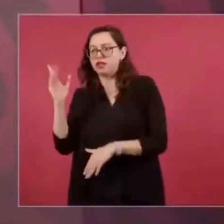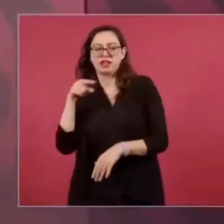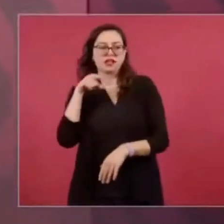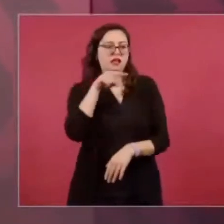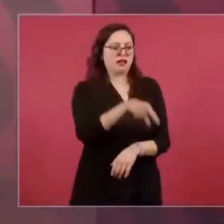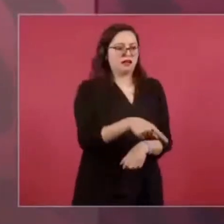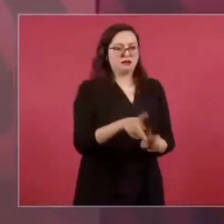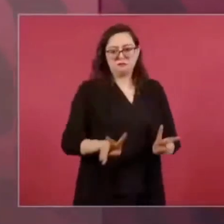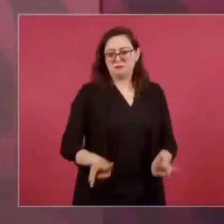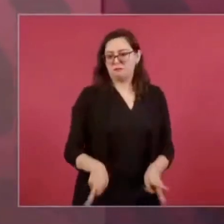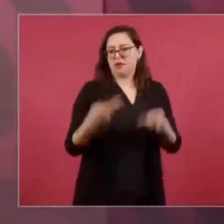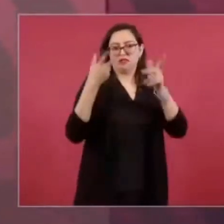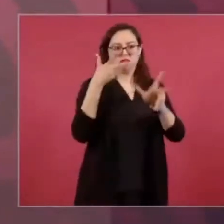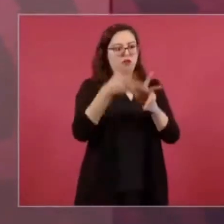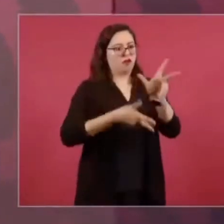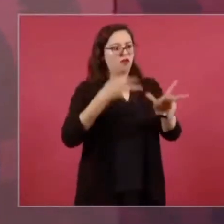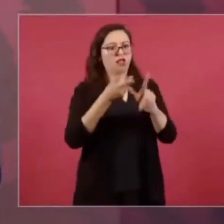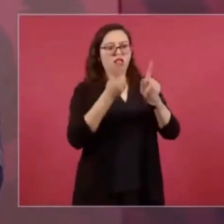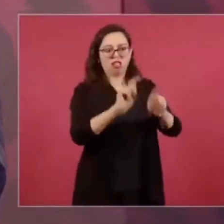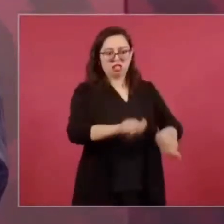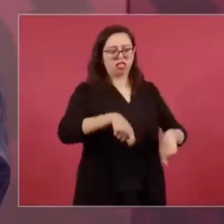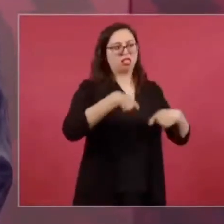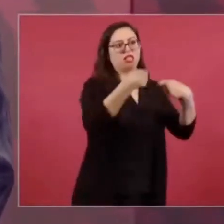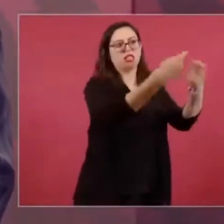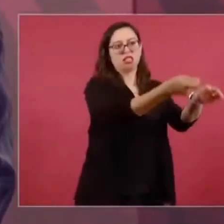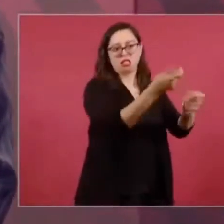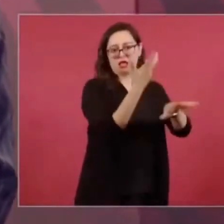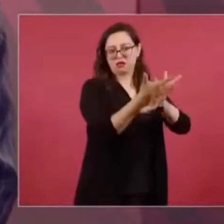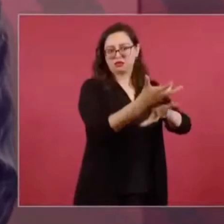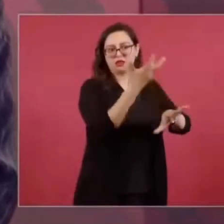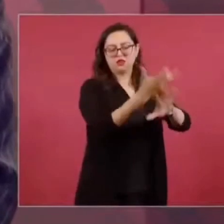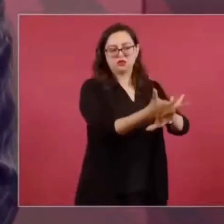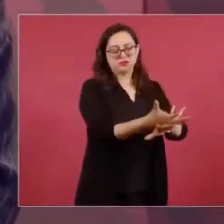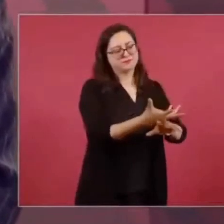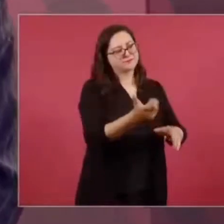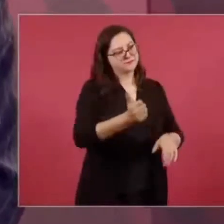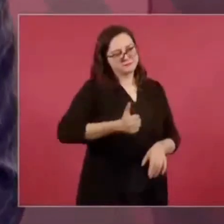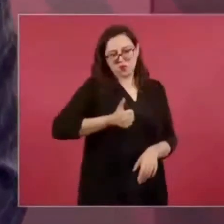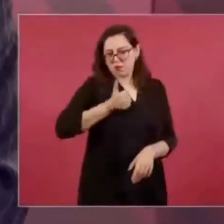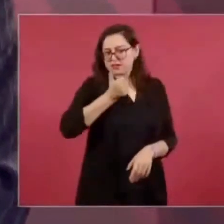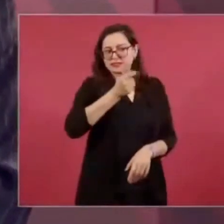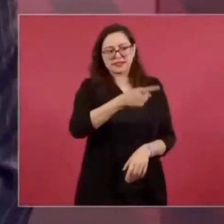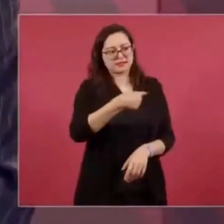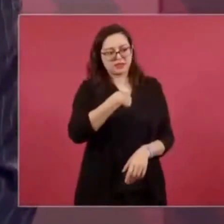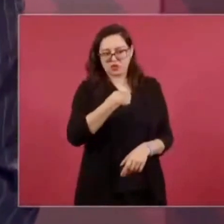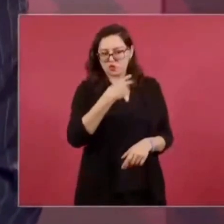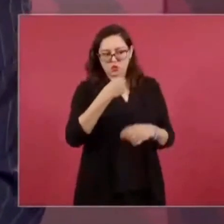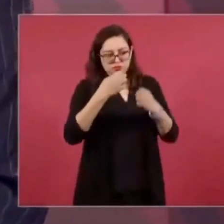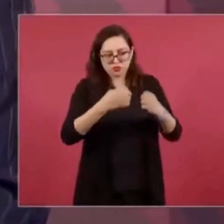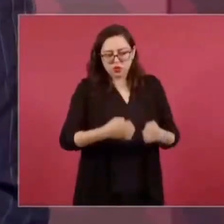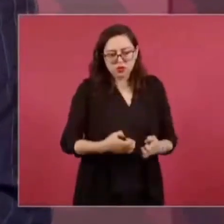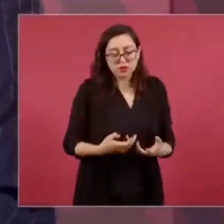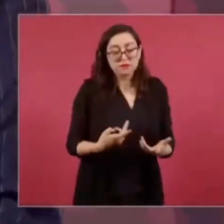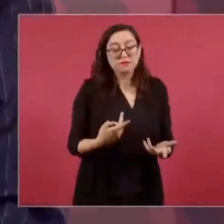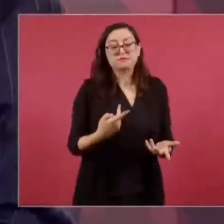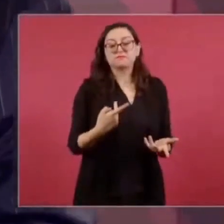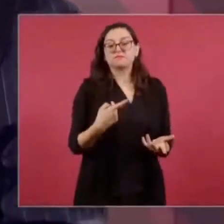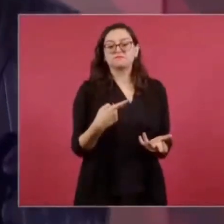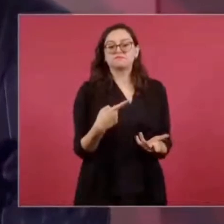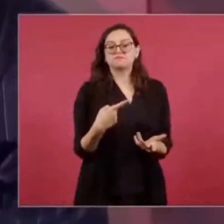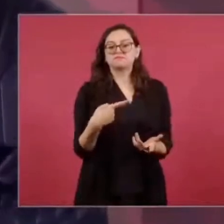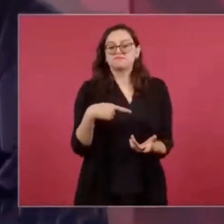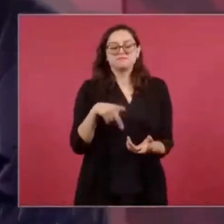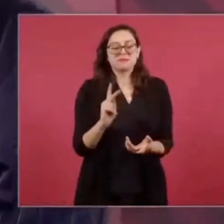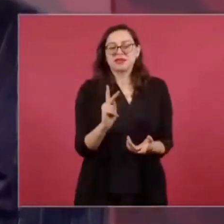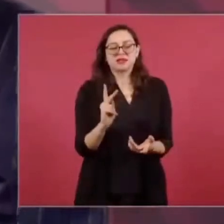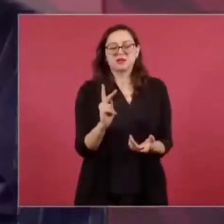esa empresa estadounidense ferrocarrilera. Pero eso no lo alcanzaba